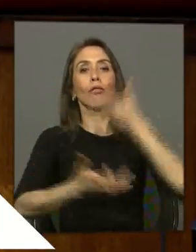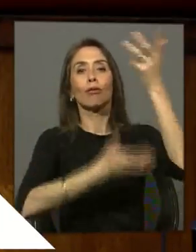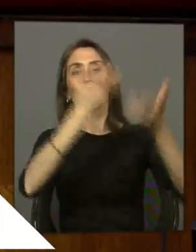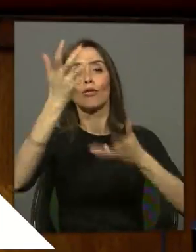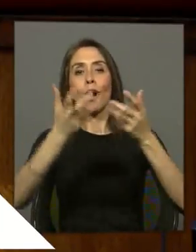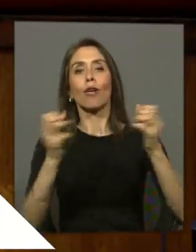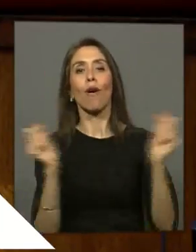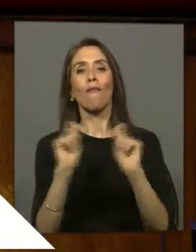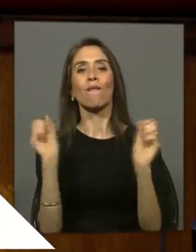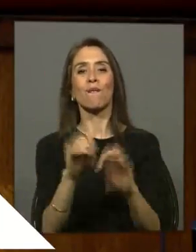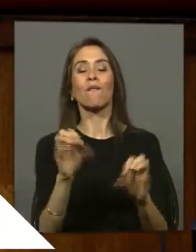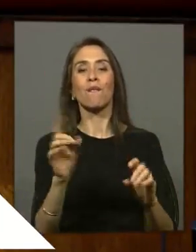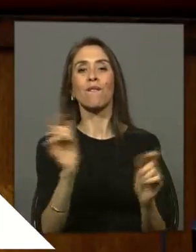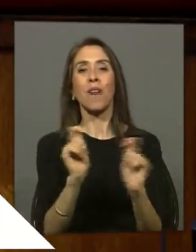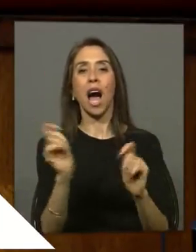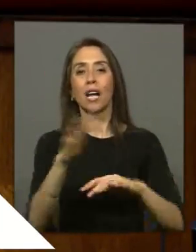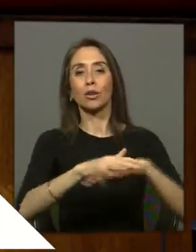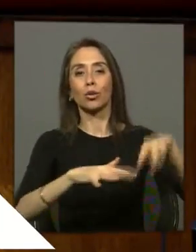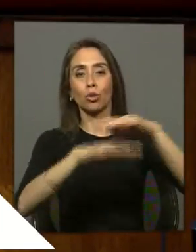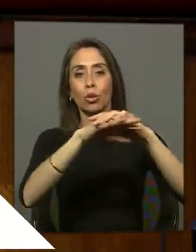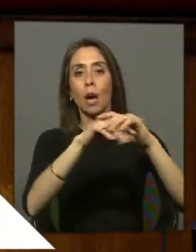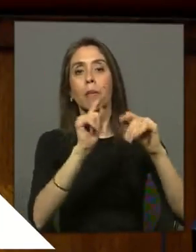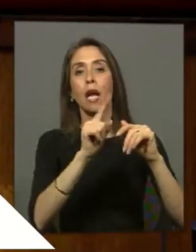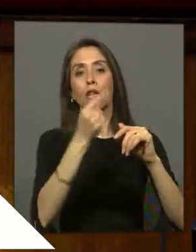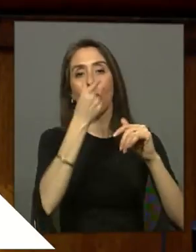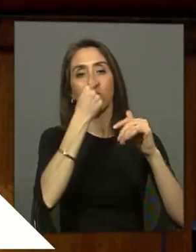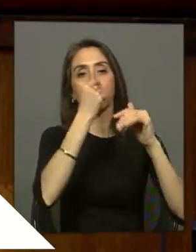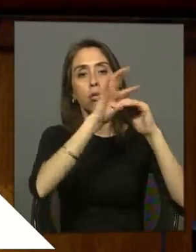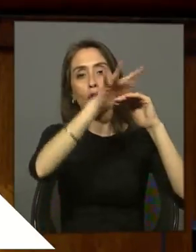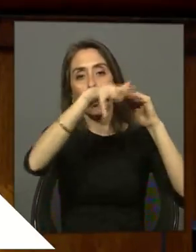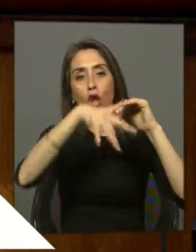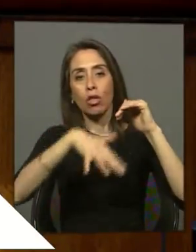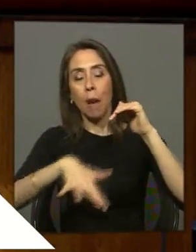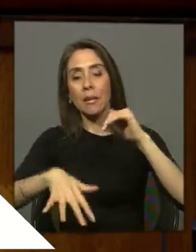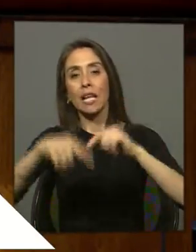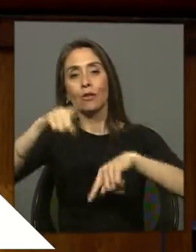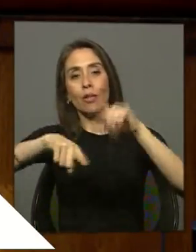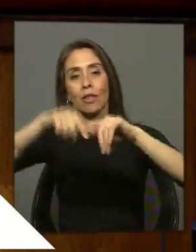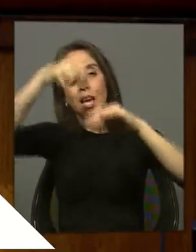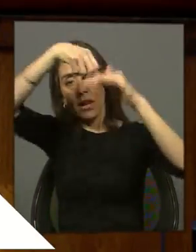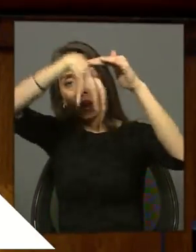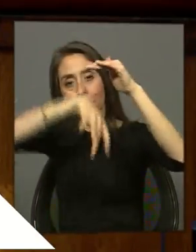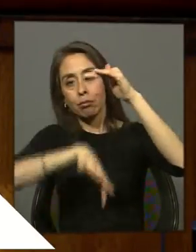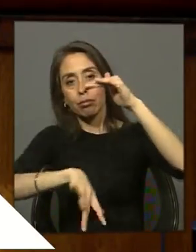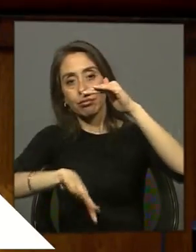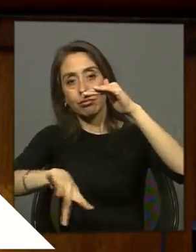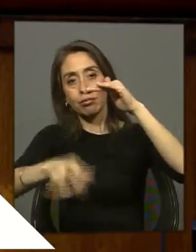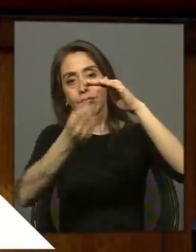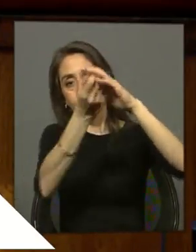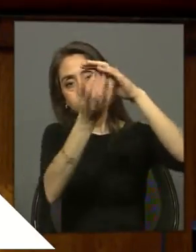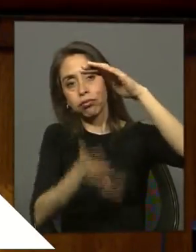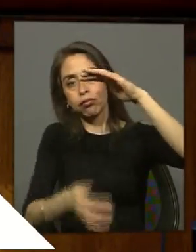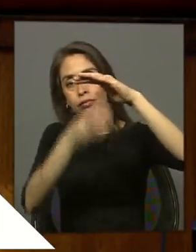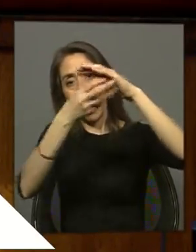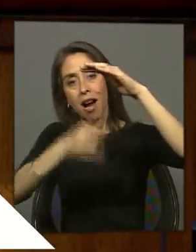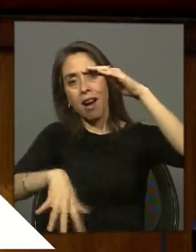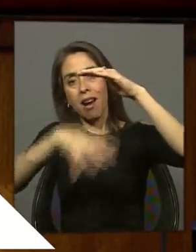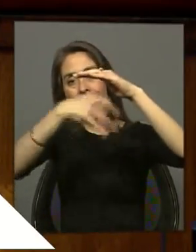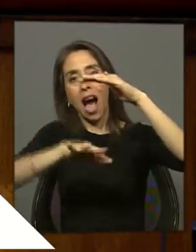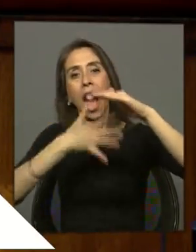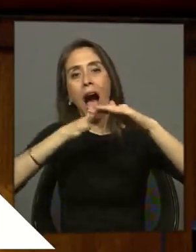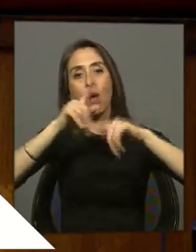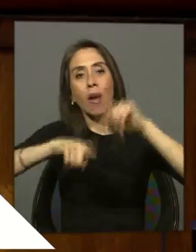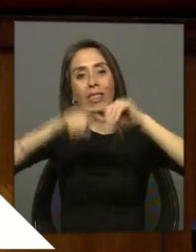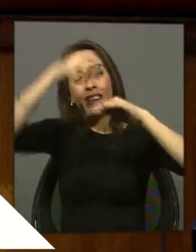con el fin de descartar la contaminación de aquellas por agentes orgánicos persistentes como también por líquidos percolados que pudiesen